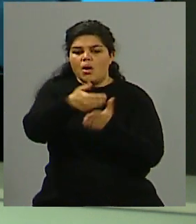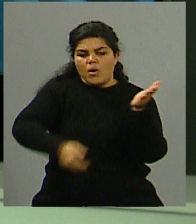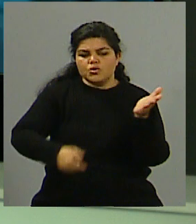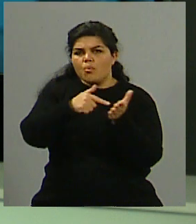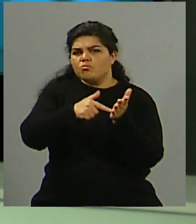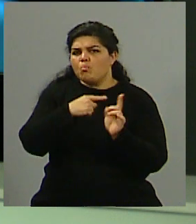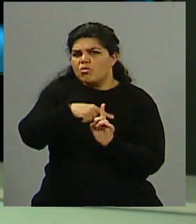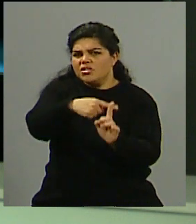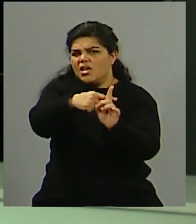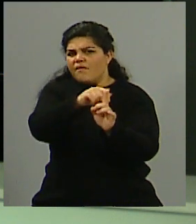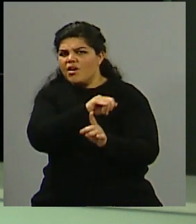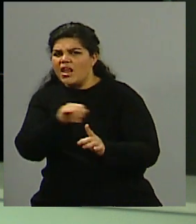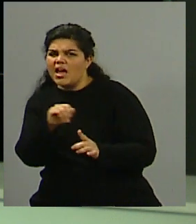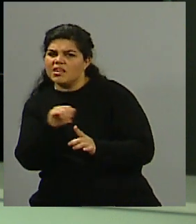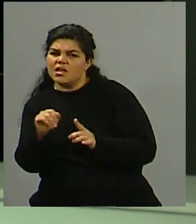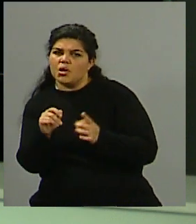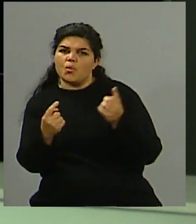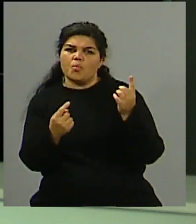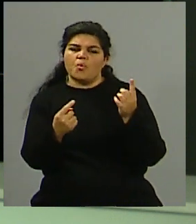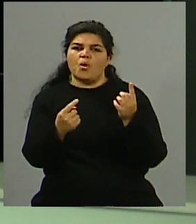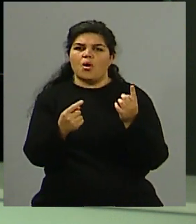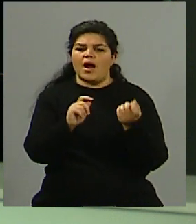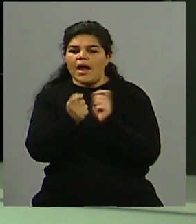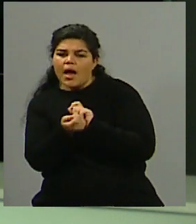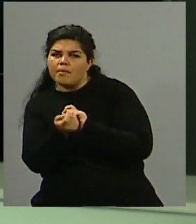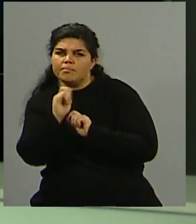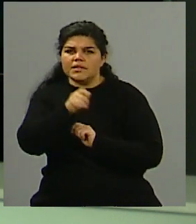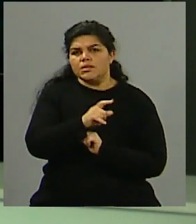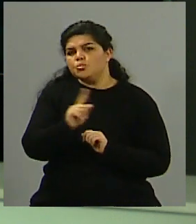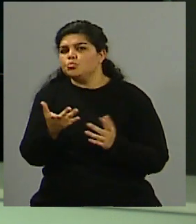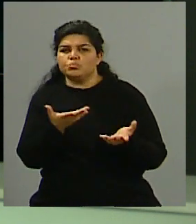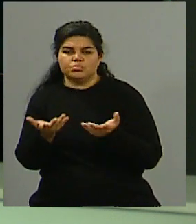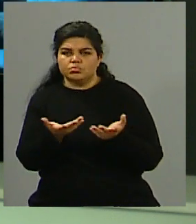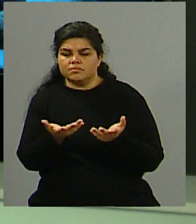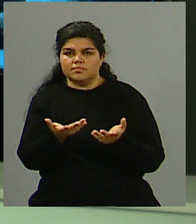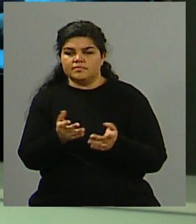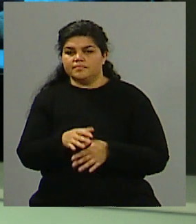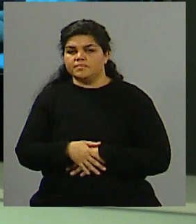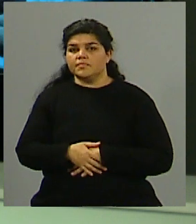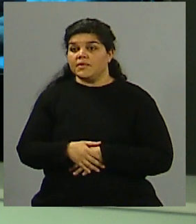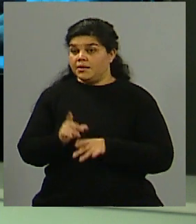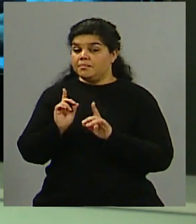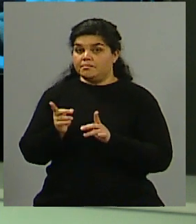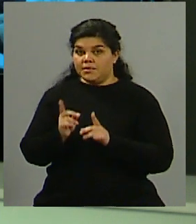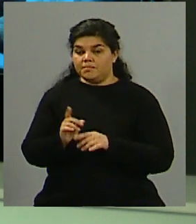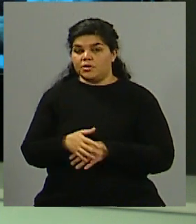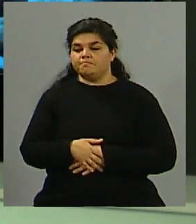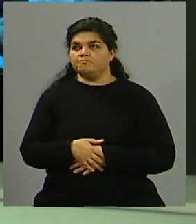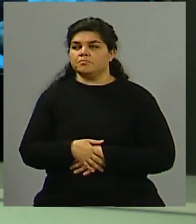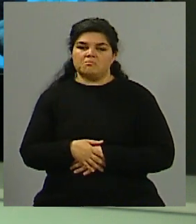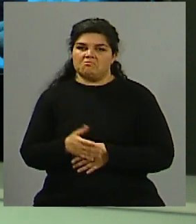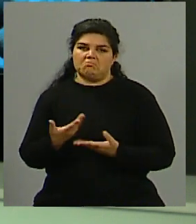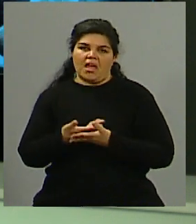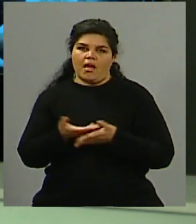Mm. Bueno, en principio, nosotros en general, digo, no, sin especificar en